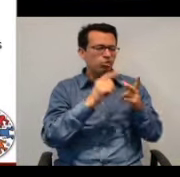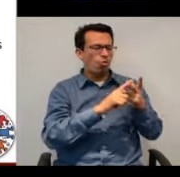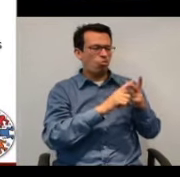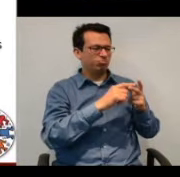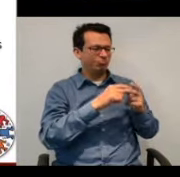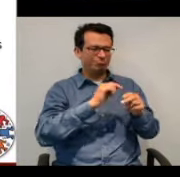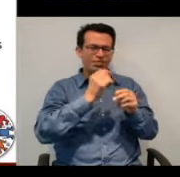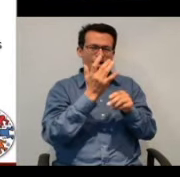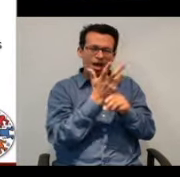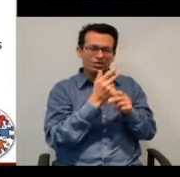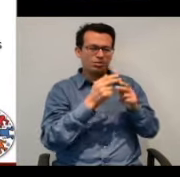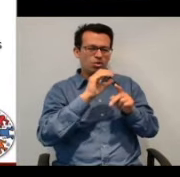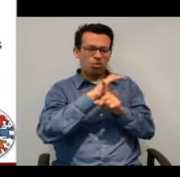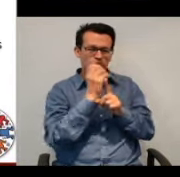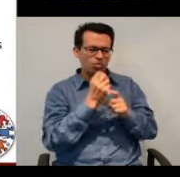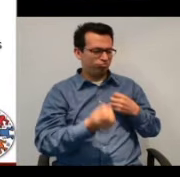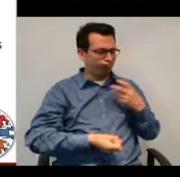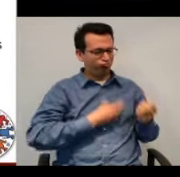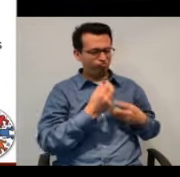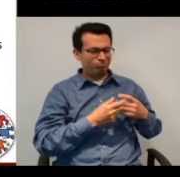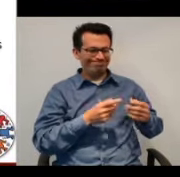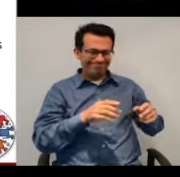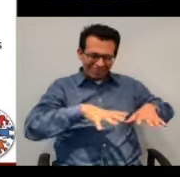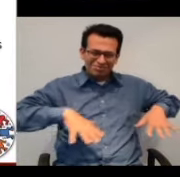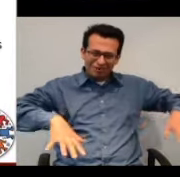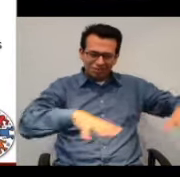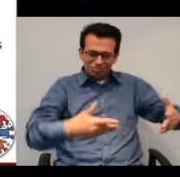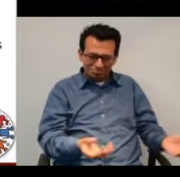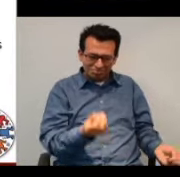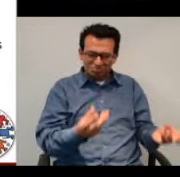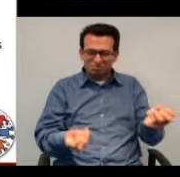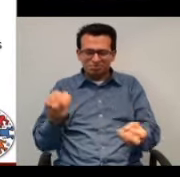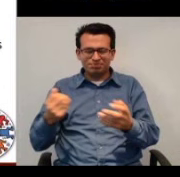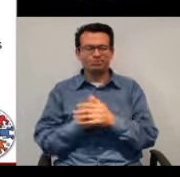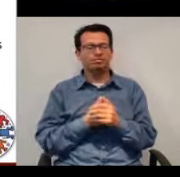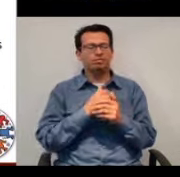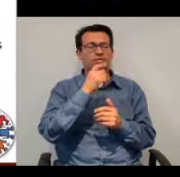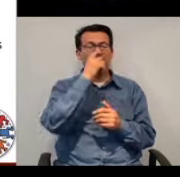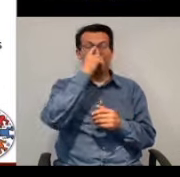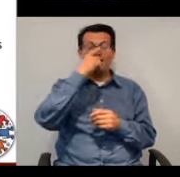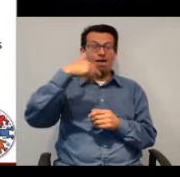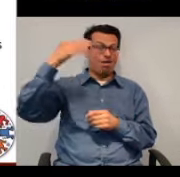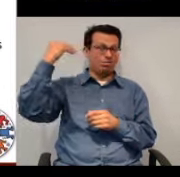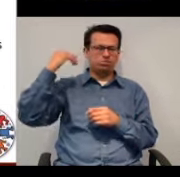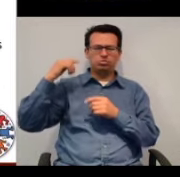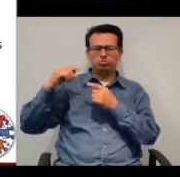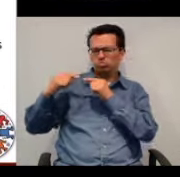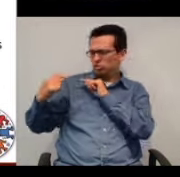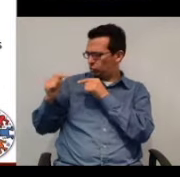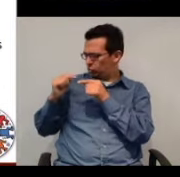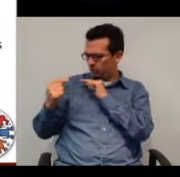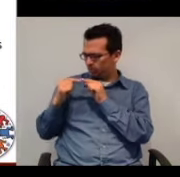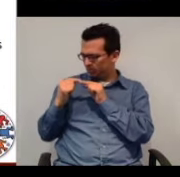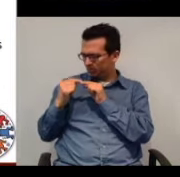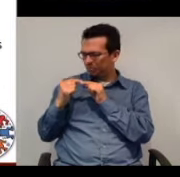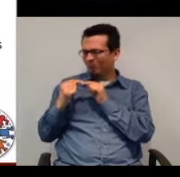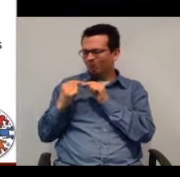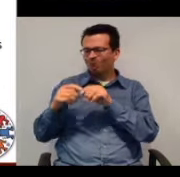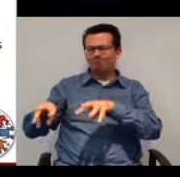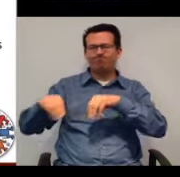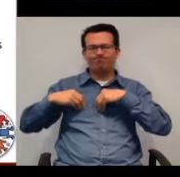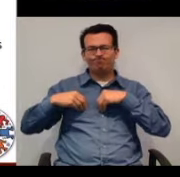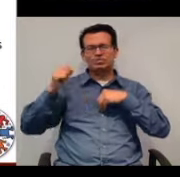hablado simplemente de investigación. Luego, dentro de las discusiones, acogimos la propuesta que